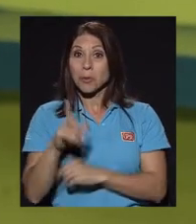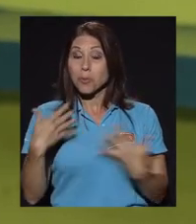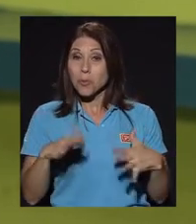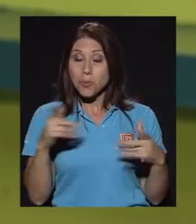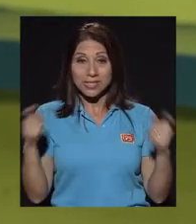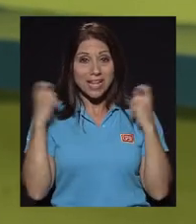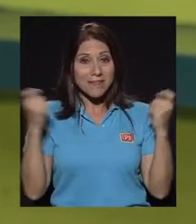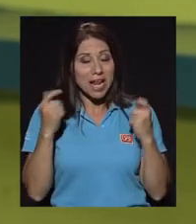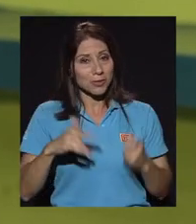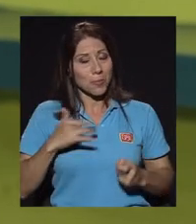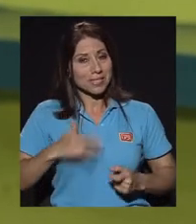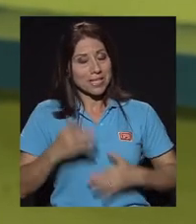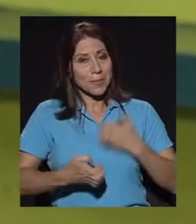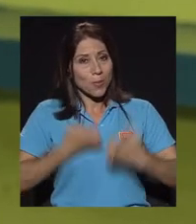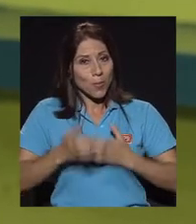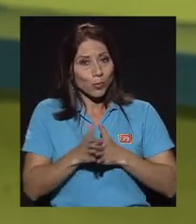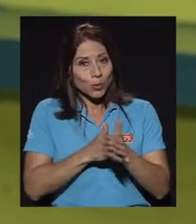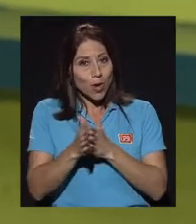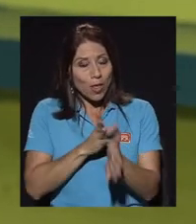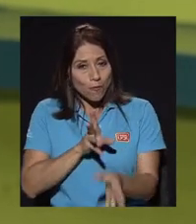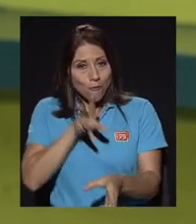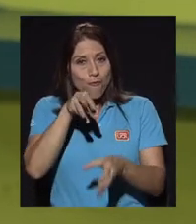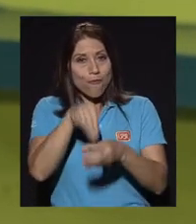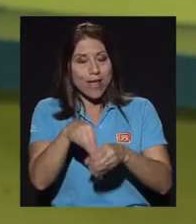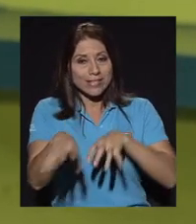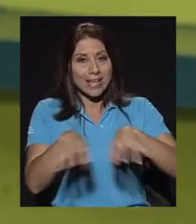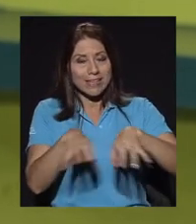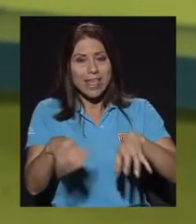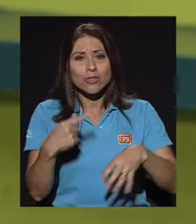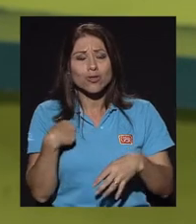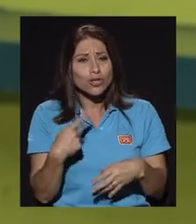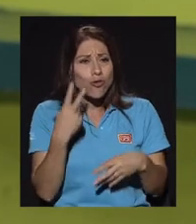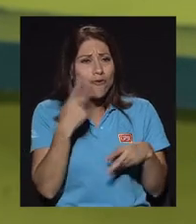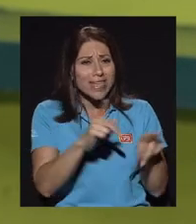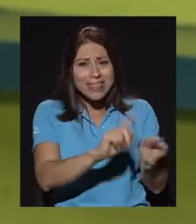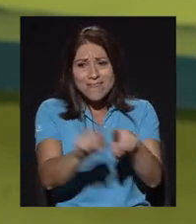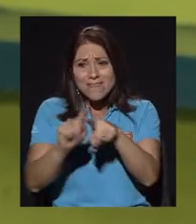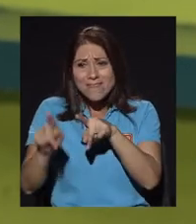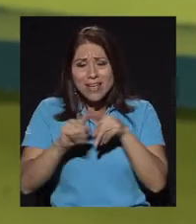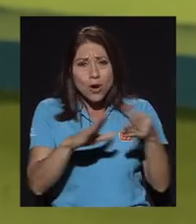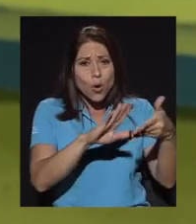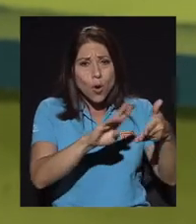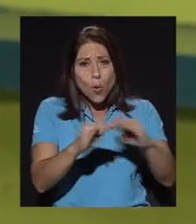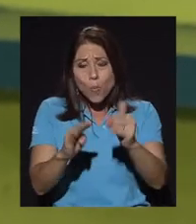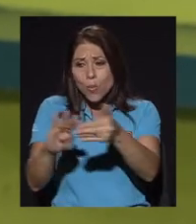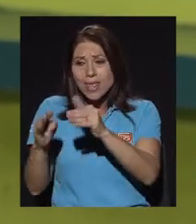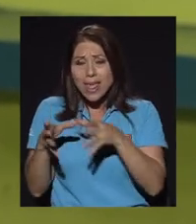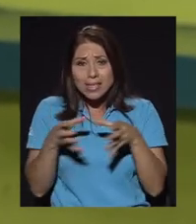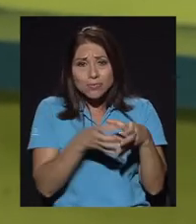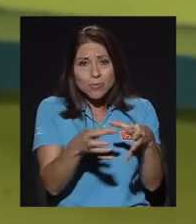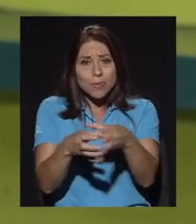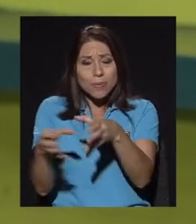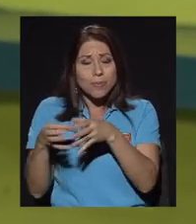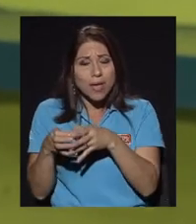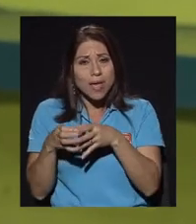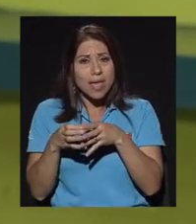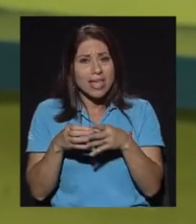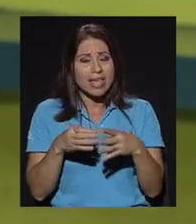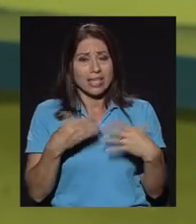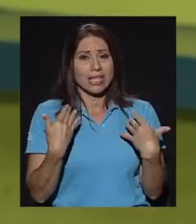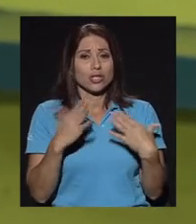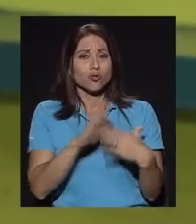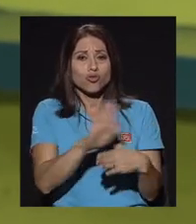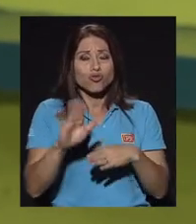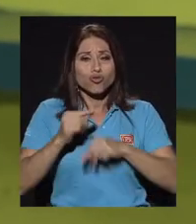muy emocionado de formar parte de esa actividad, en donde vi a comunidades enteras y descendencias defendiendo ese río.